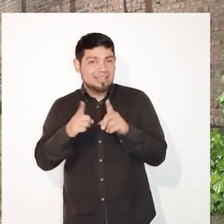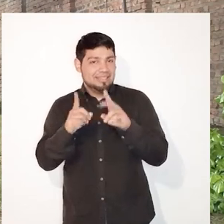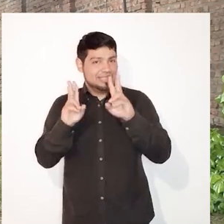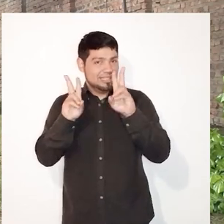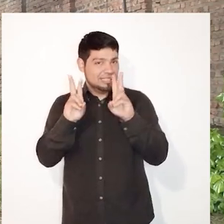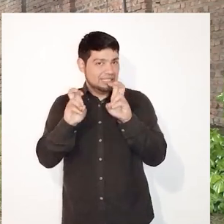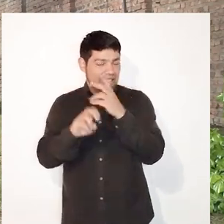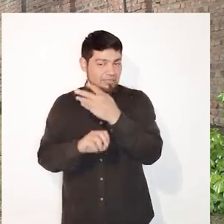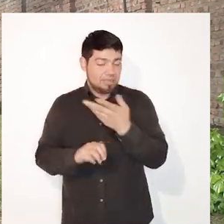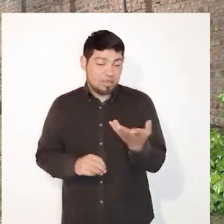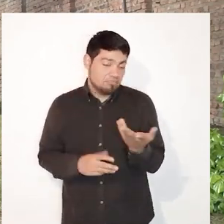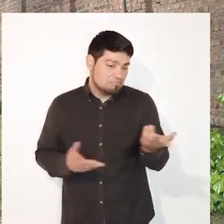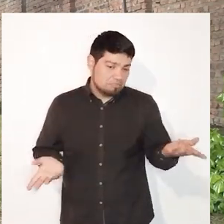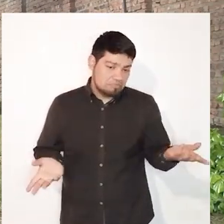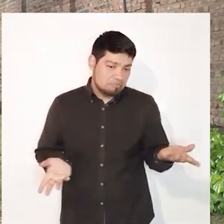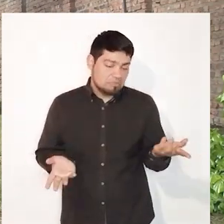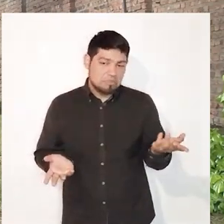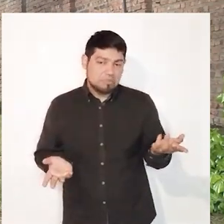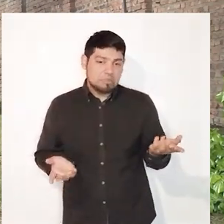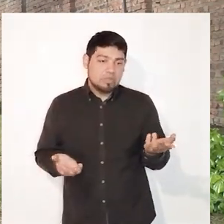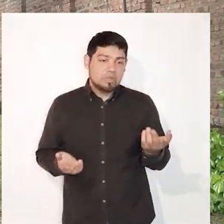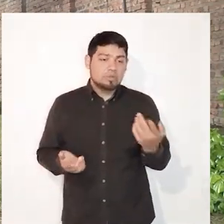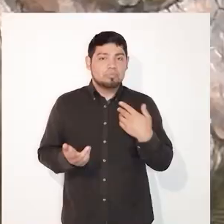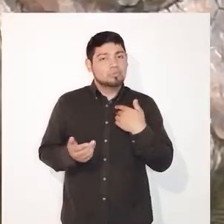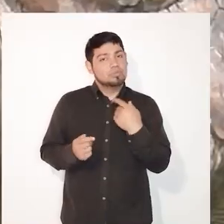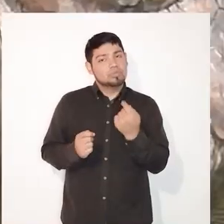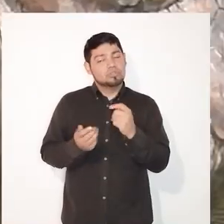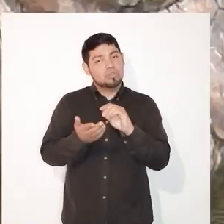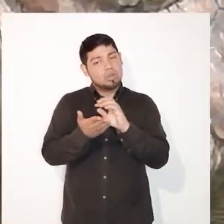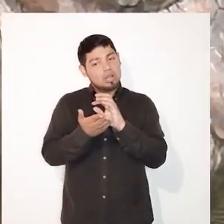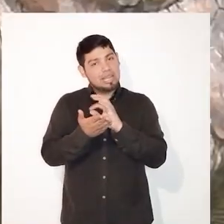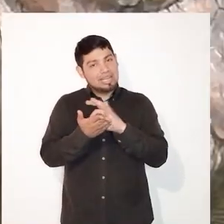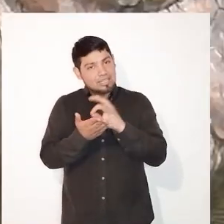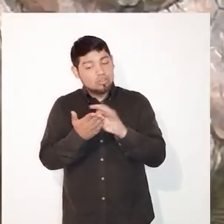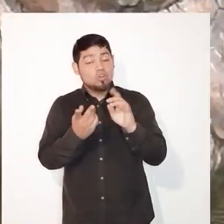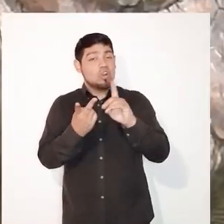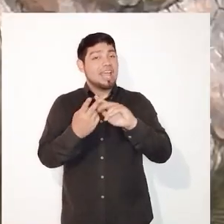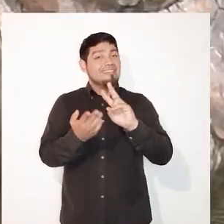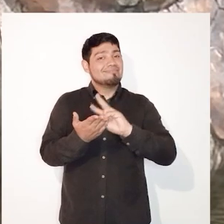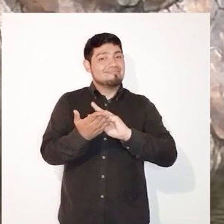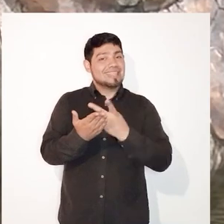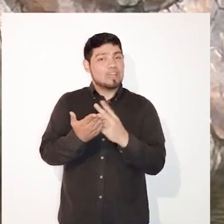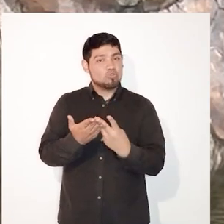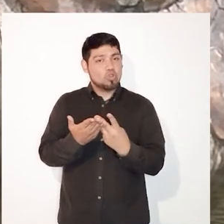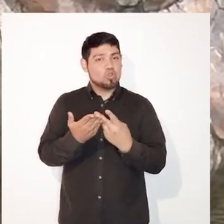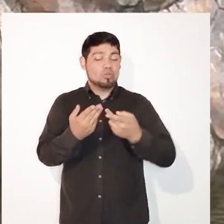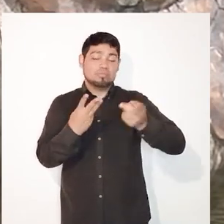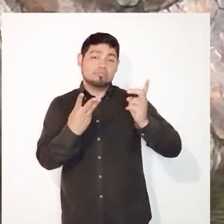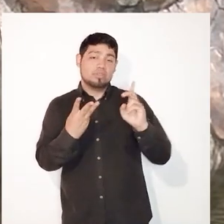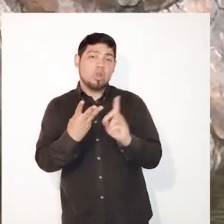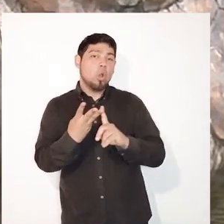distintos oficios respecto del ámbito de la palabra, como escritora, como traductora y como editora.